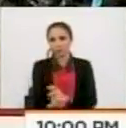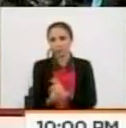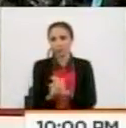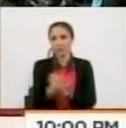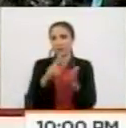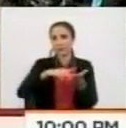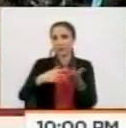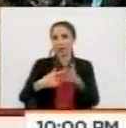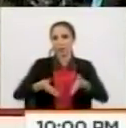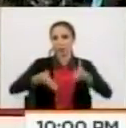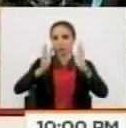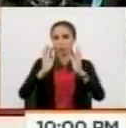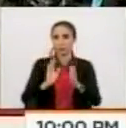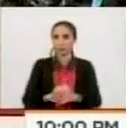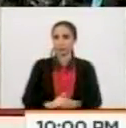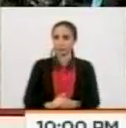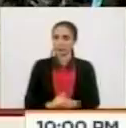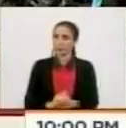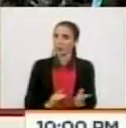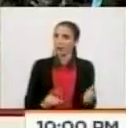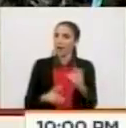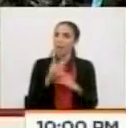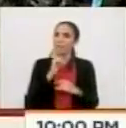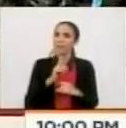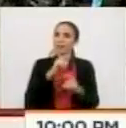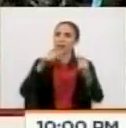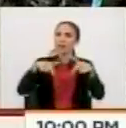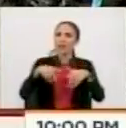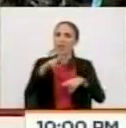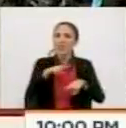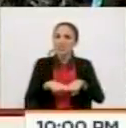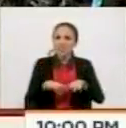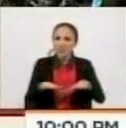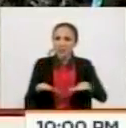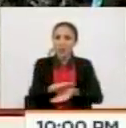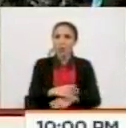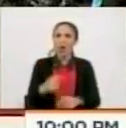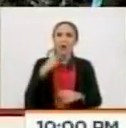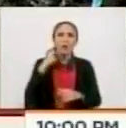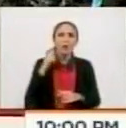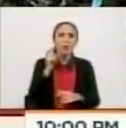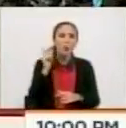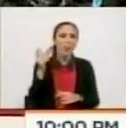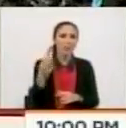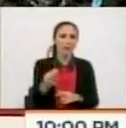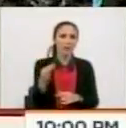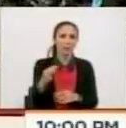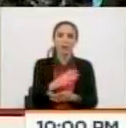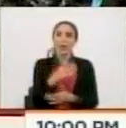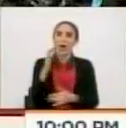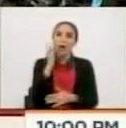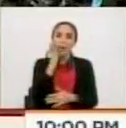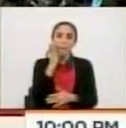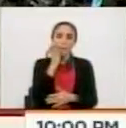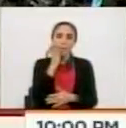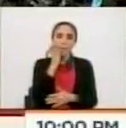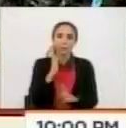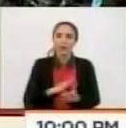haber ocurrido. Y en estos días fue un niño que supuestamente en Guatire la mamá lo dejó abandonado y dejó una carta conmovedora, dijeron los